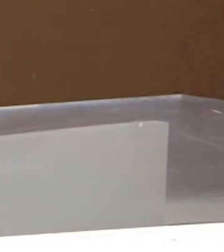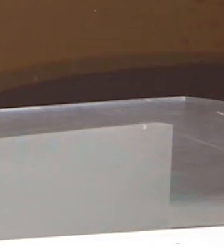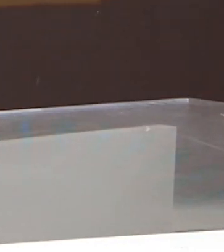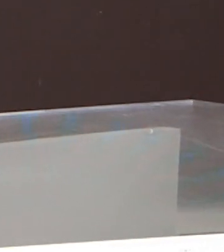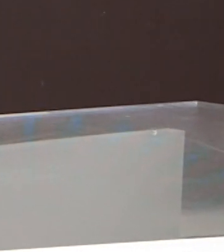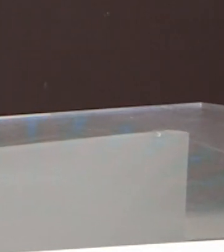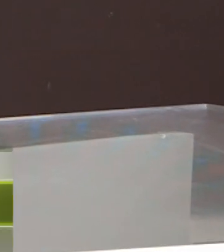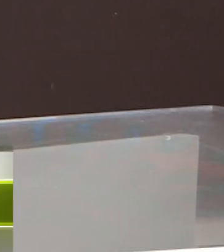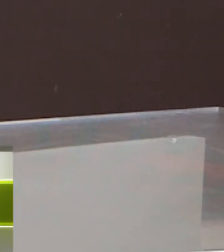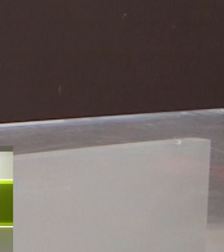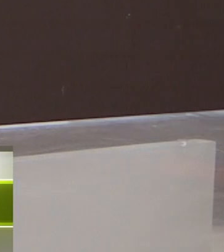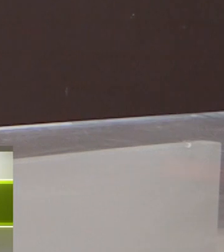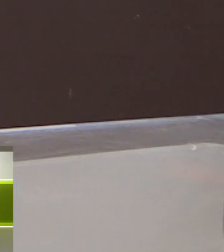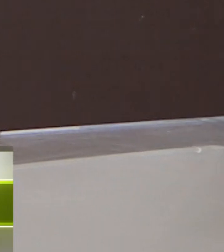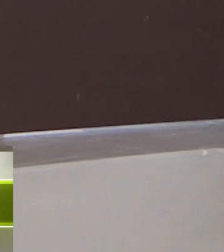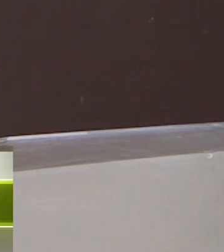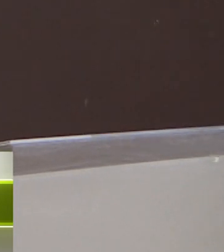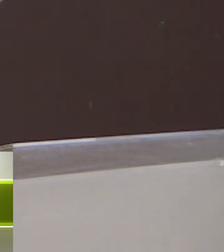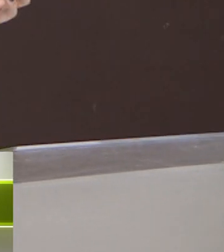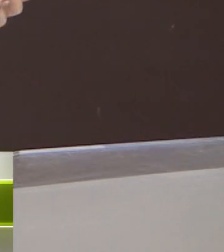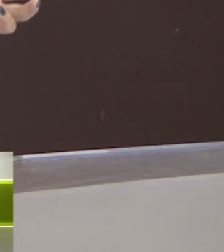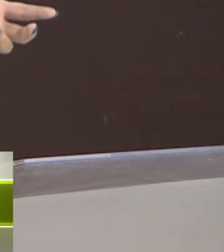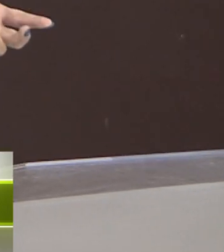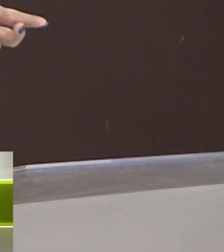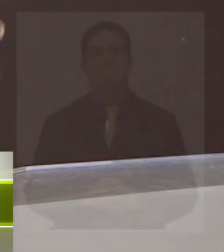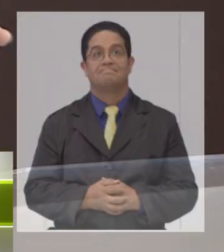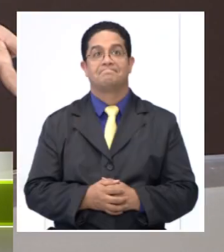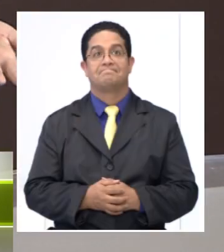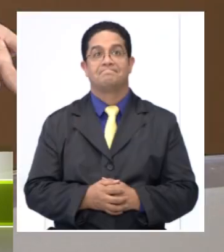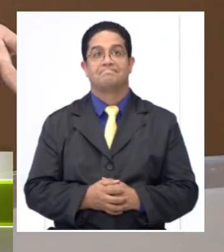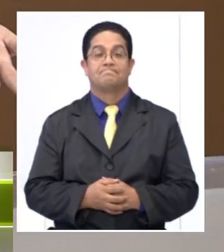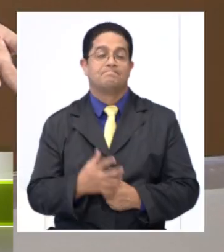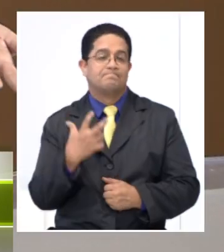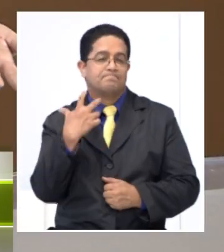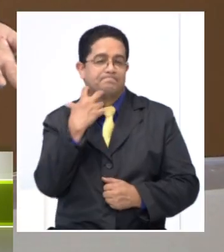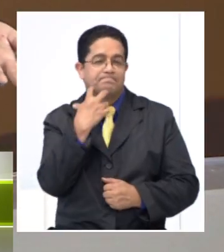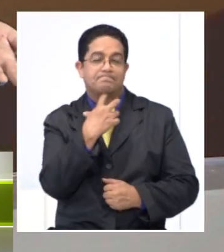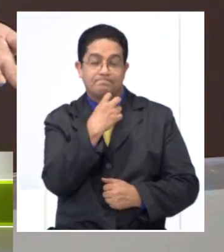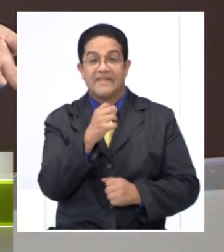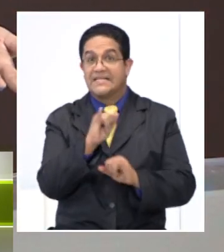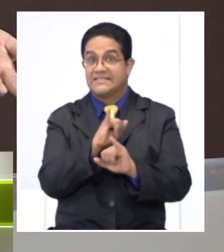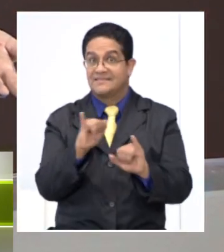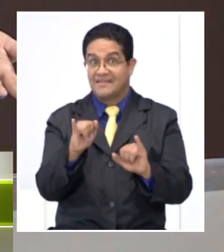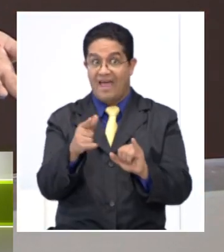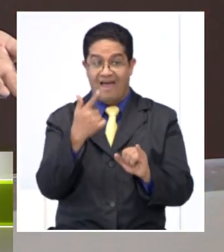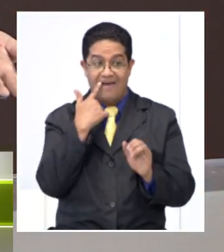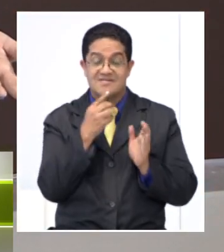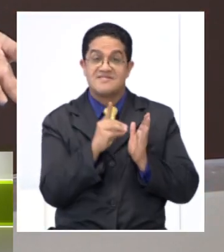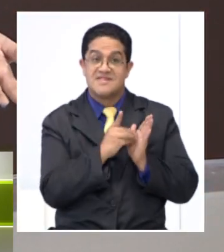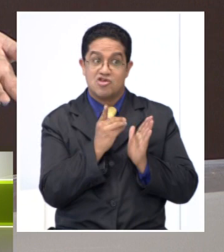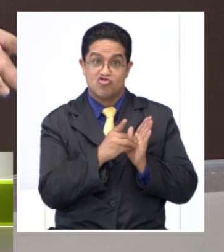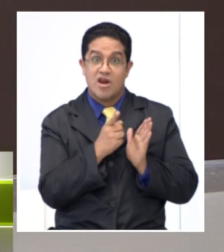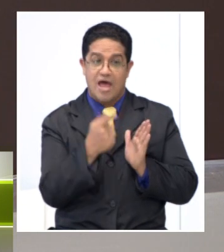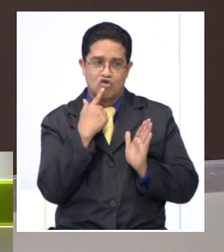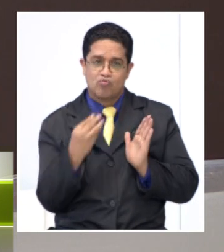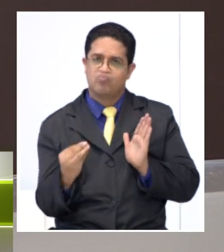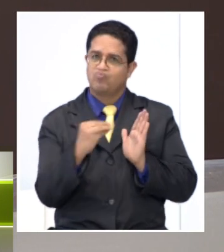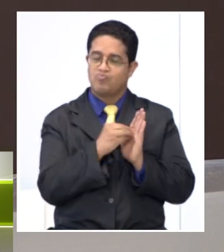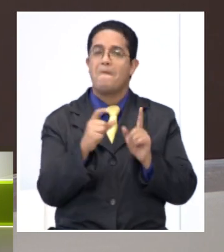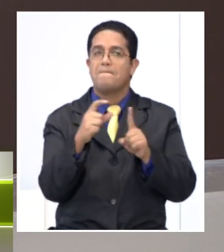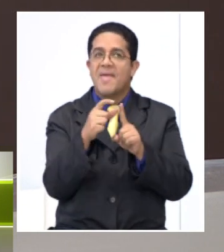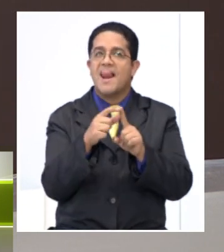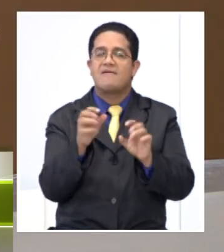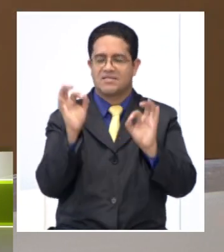Toxina botulínica, el tema del día de hoy. También conocido como Botox, y ya la Real Academia Española también ha tomado este término como un